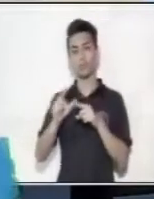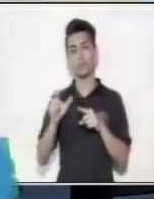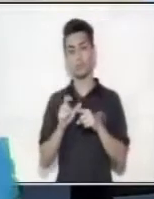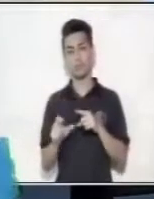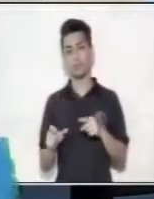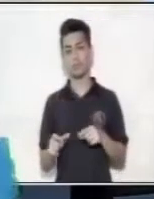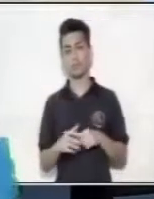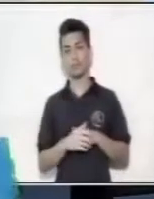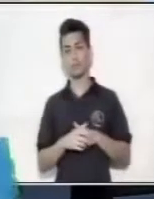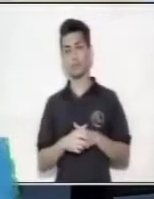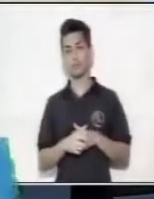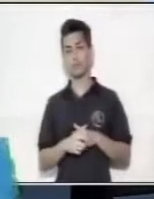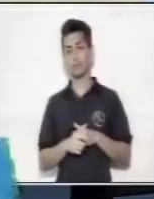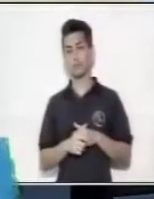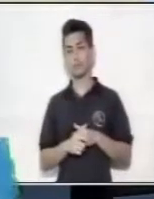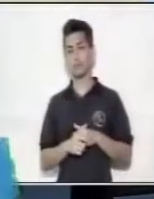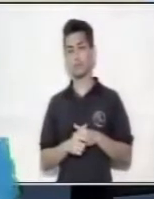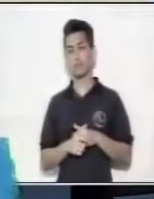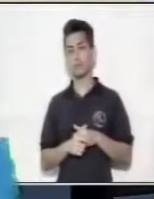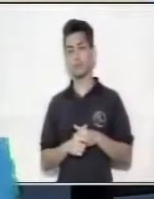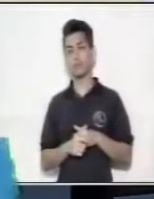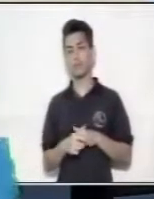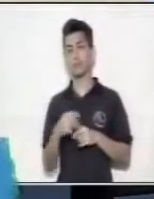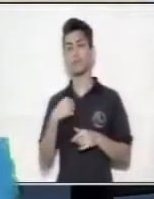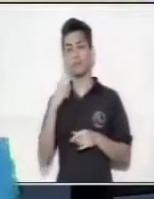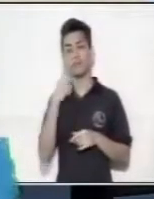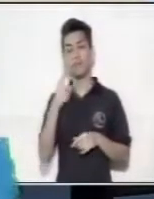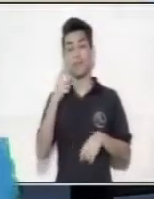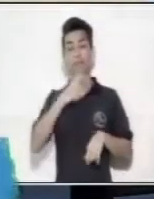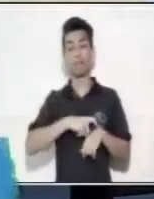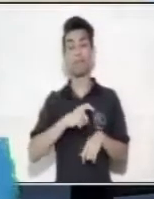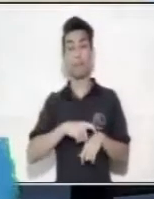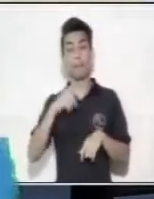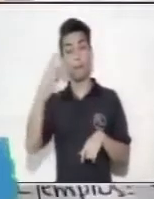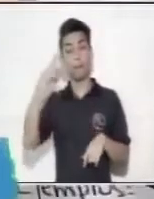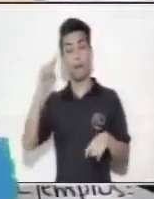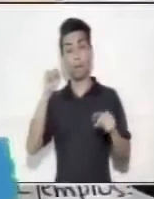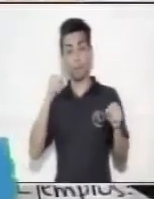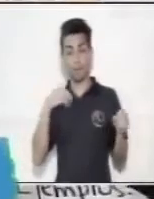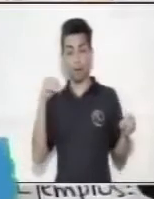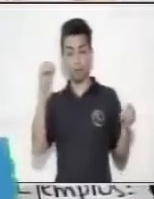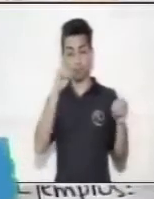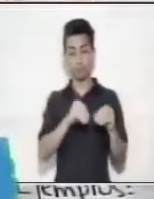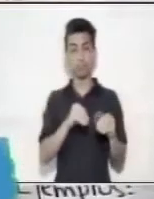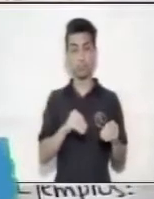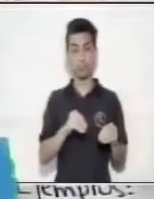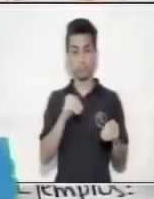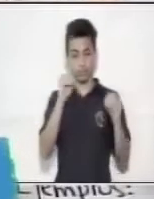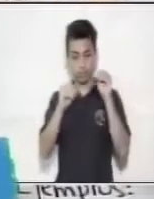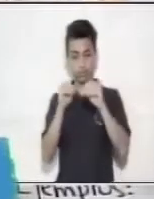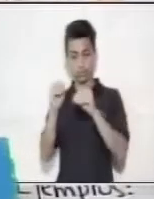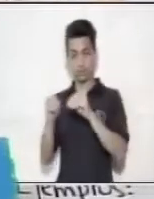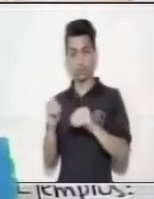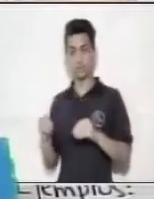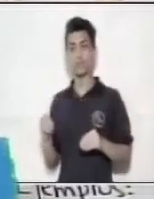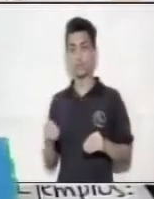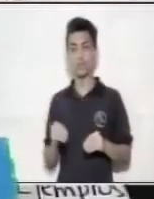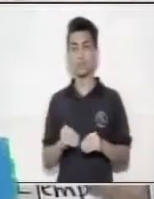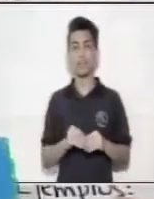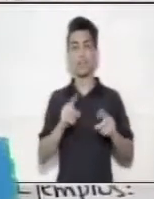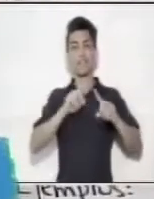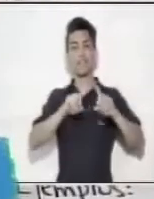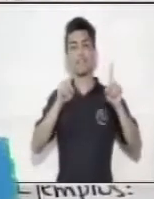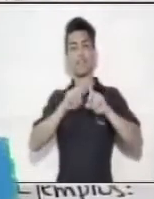Entonces, tomé el tiempo para poder colocarlos y no solamente de